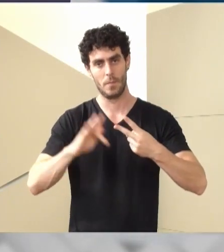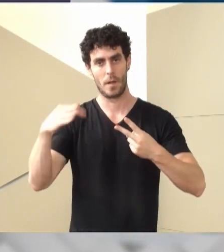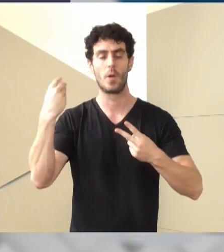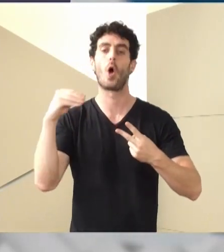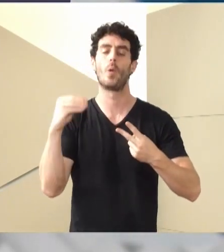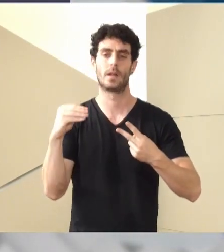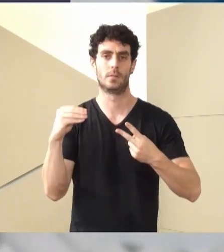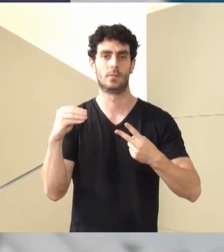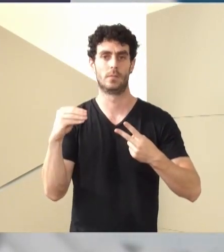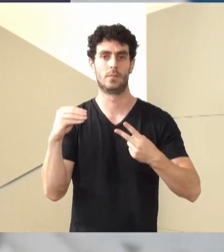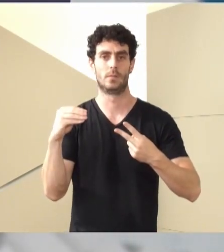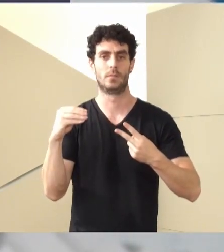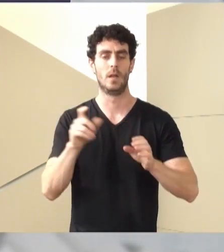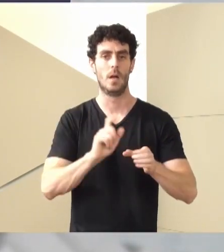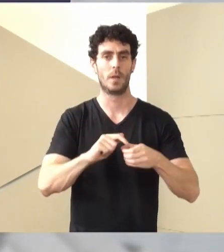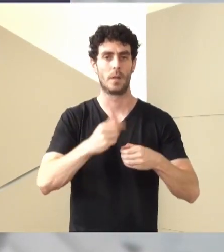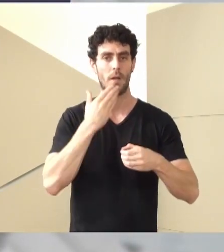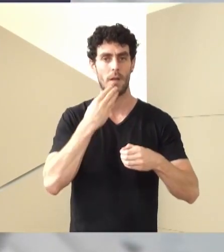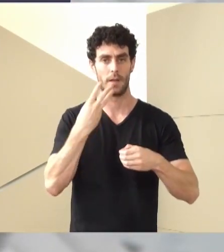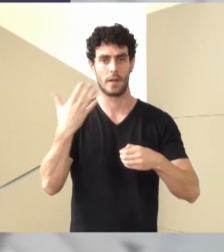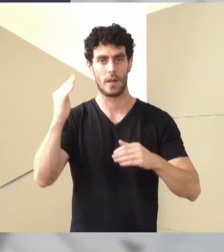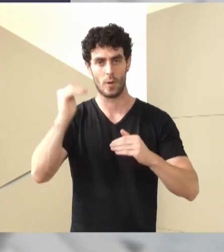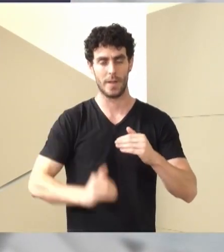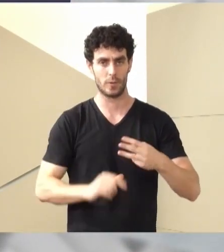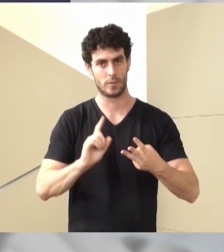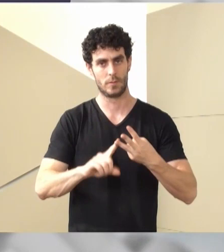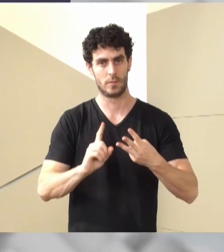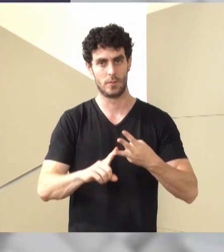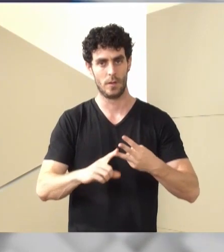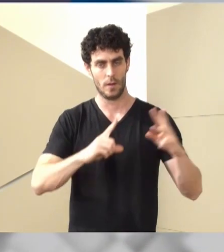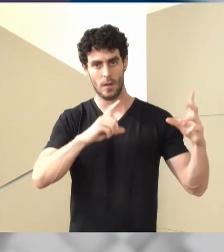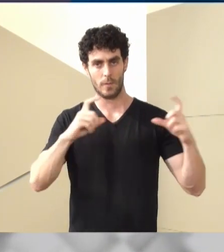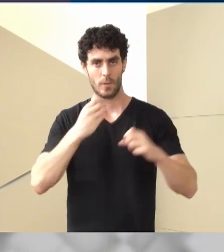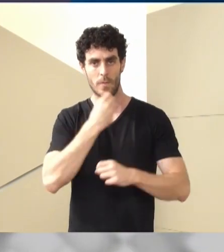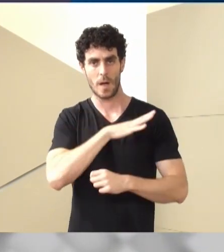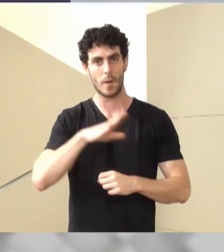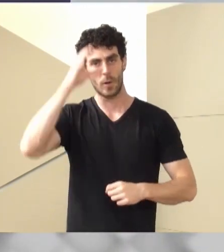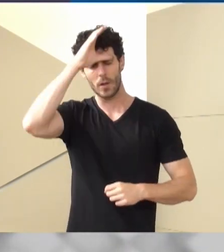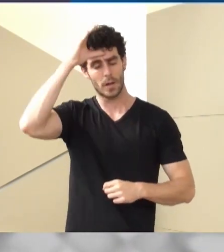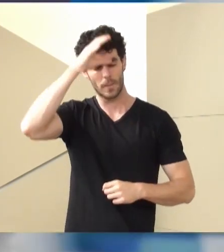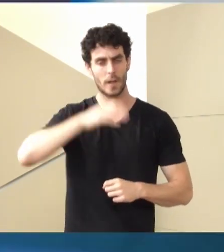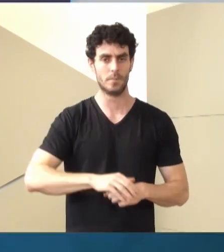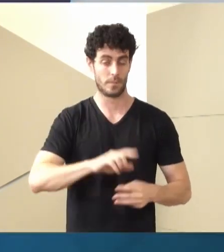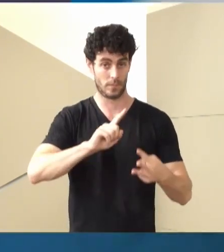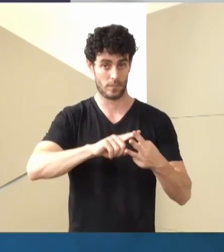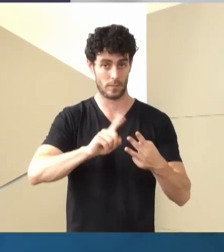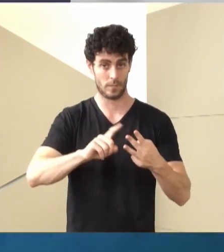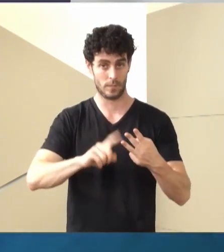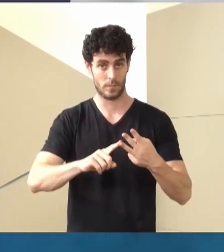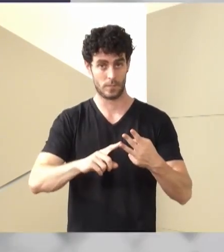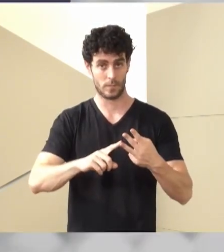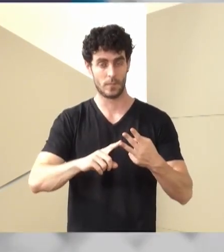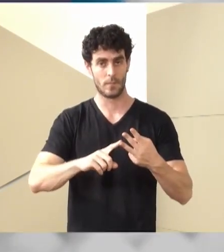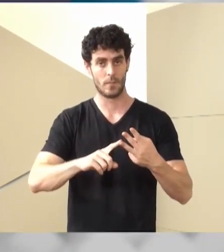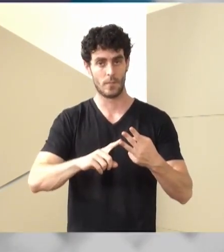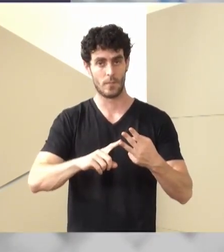joven dirigido a aquellos participantes de menos de 35 años, y la mejor fotografía científica. Cada uno recibirá